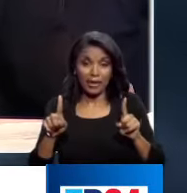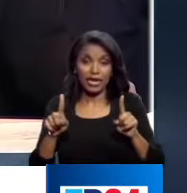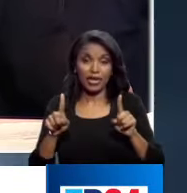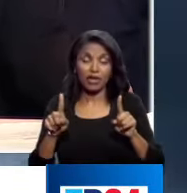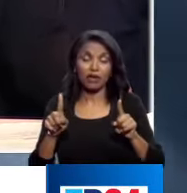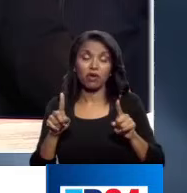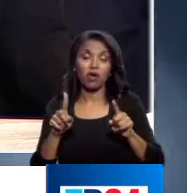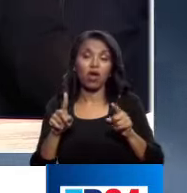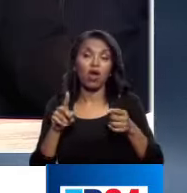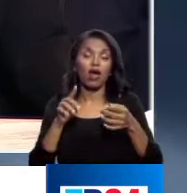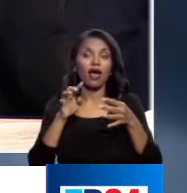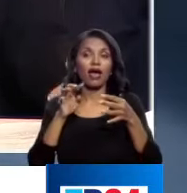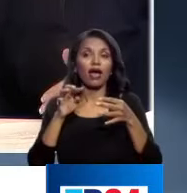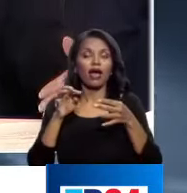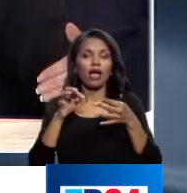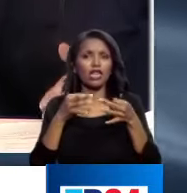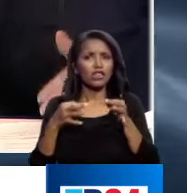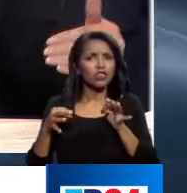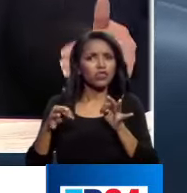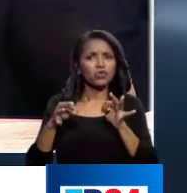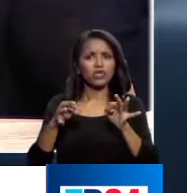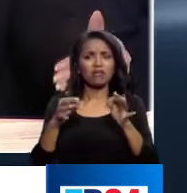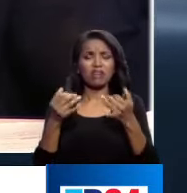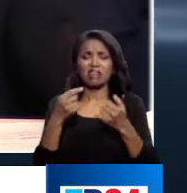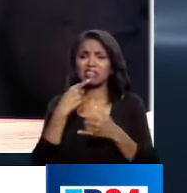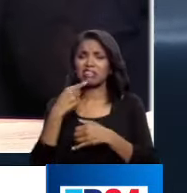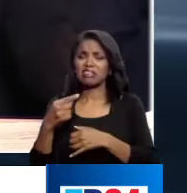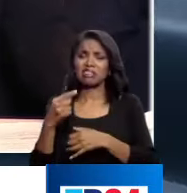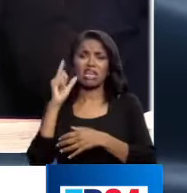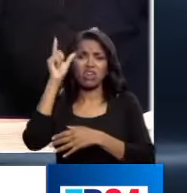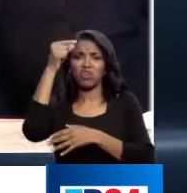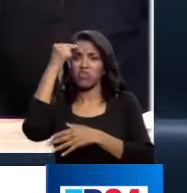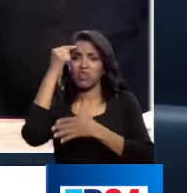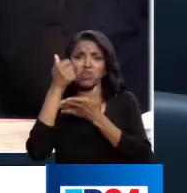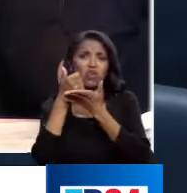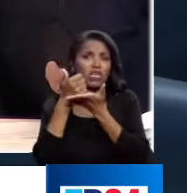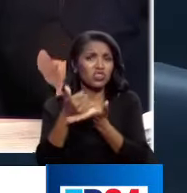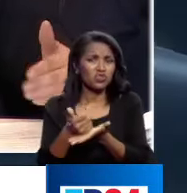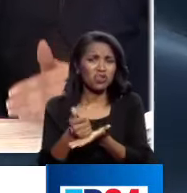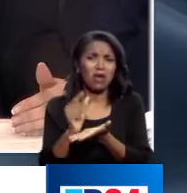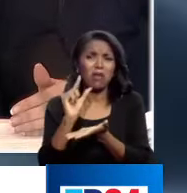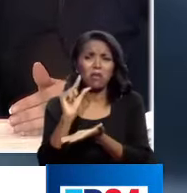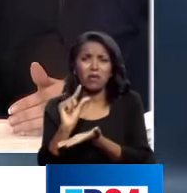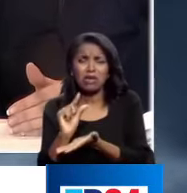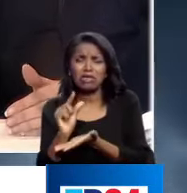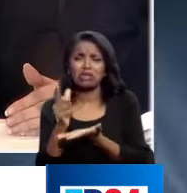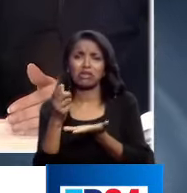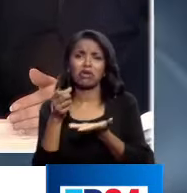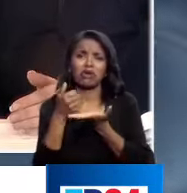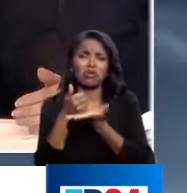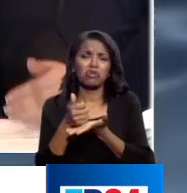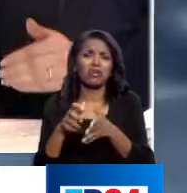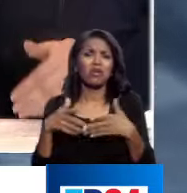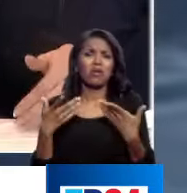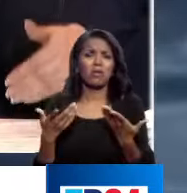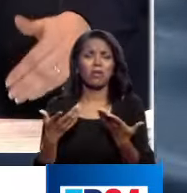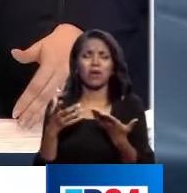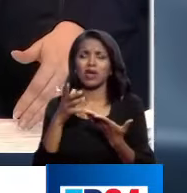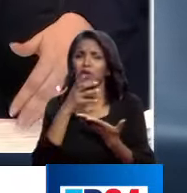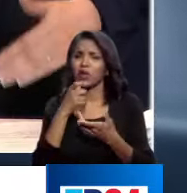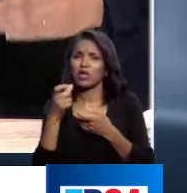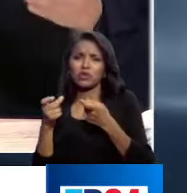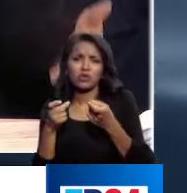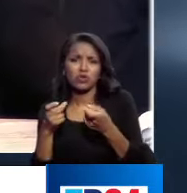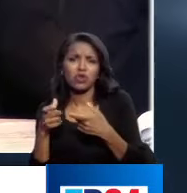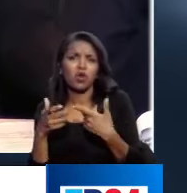más reciente de Promtur, es que hay muchas demoras para ejecutar los fondos, en parte por el tema del control previo de la Contraloría. Entonces, no